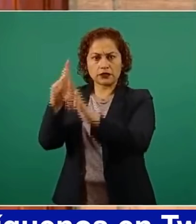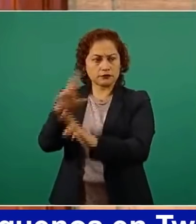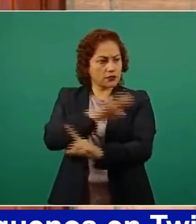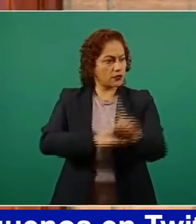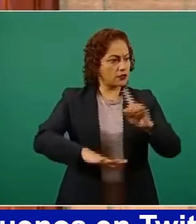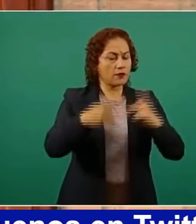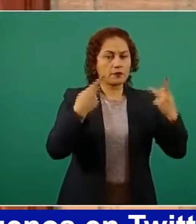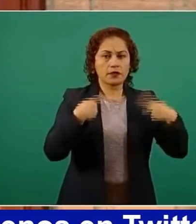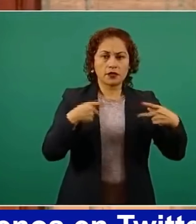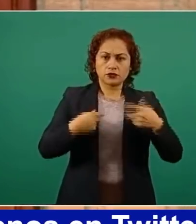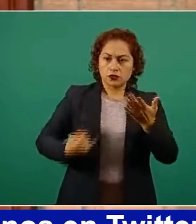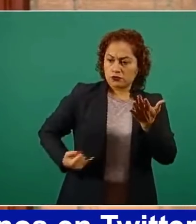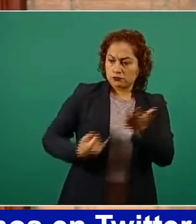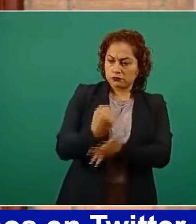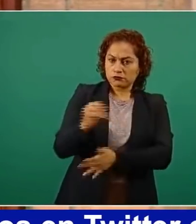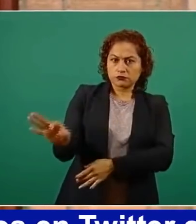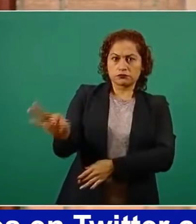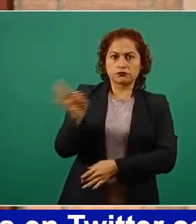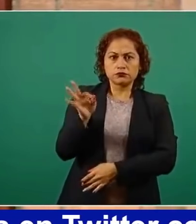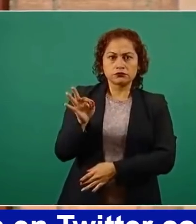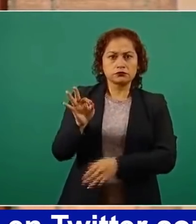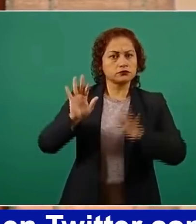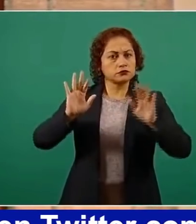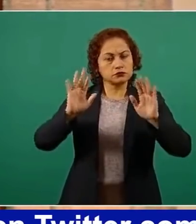legítimos de todo ciudadano.